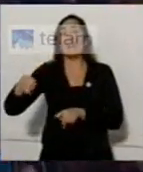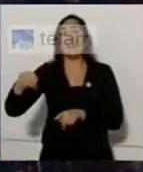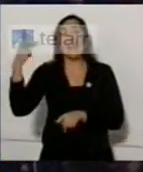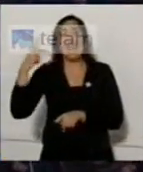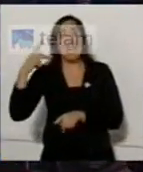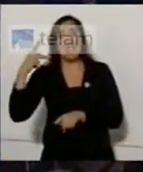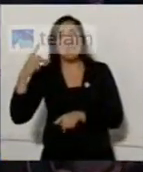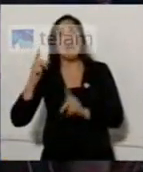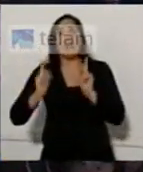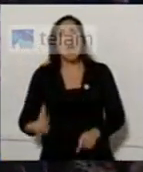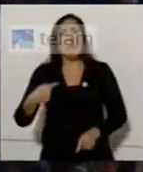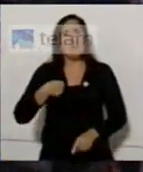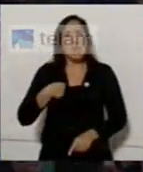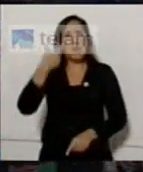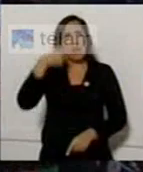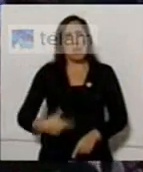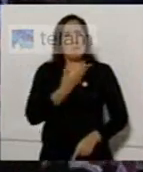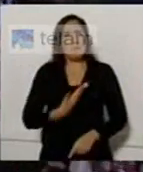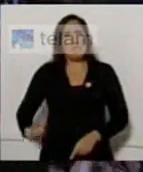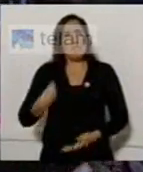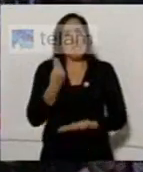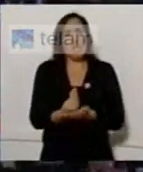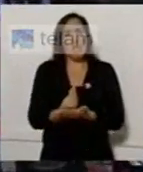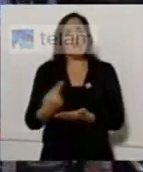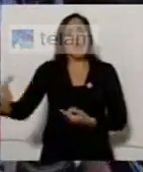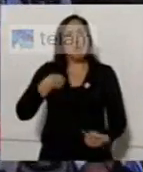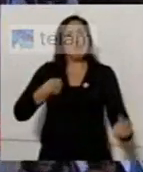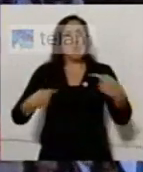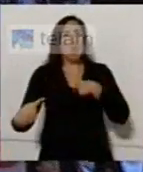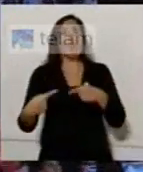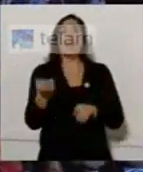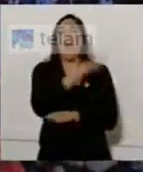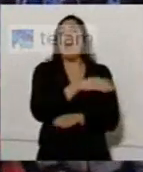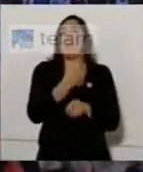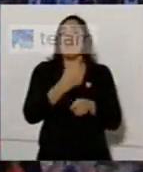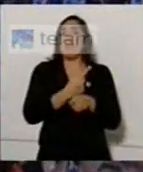presidenta, tal vez después de Perón y de Evita,